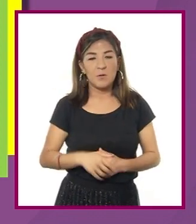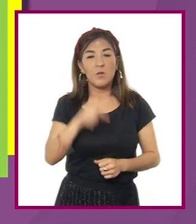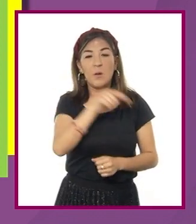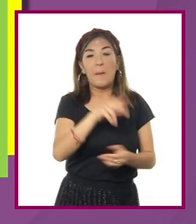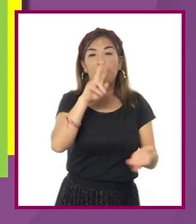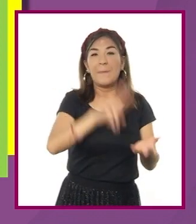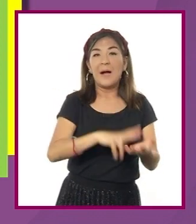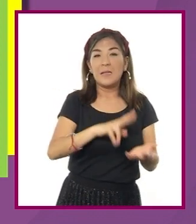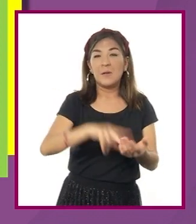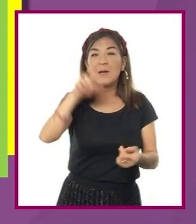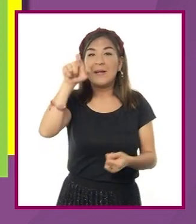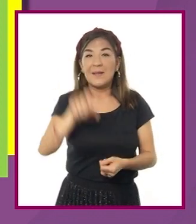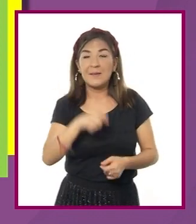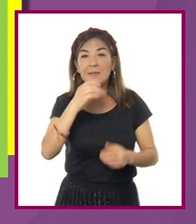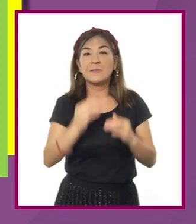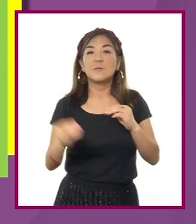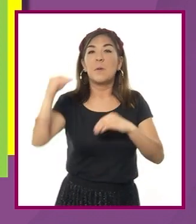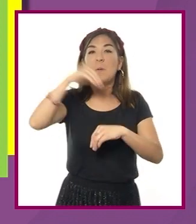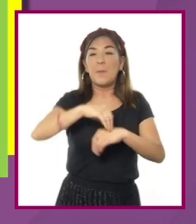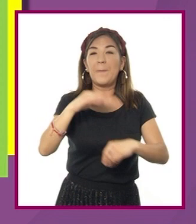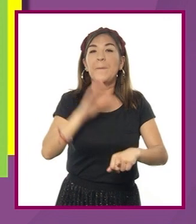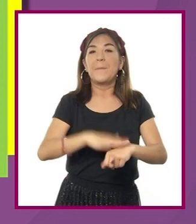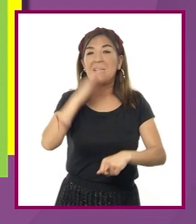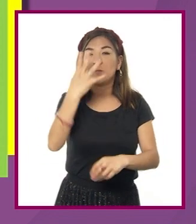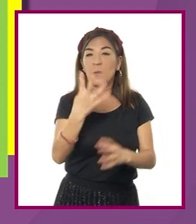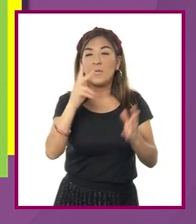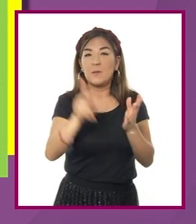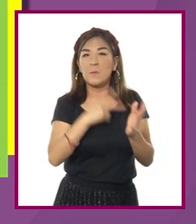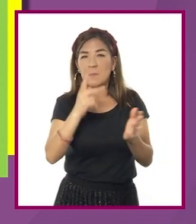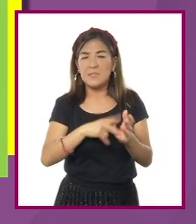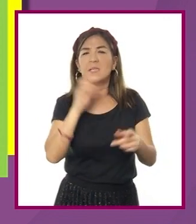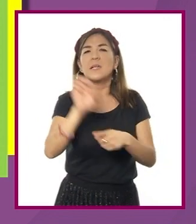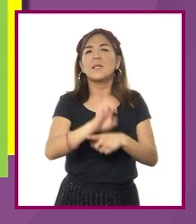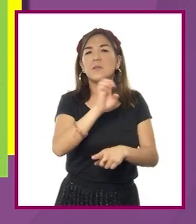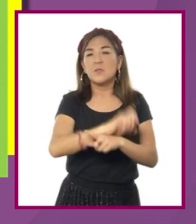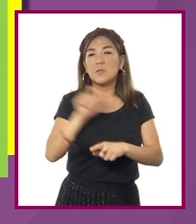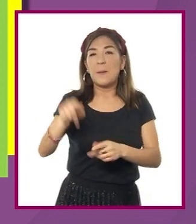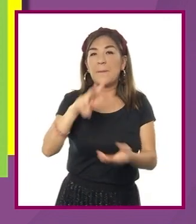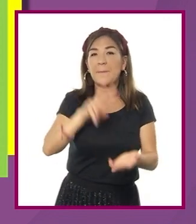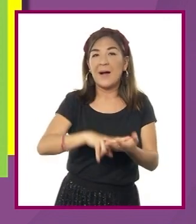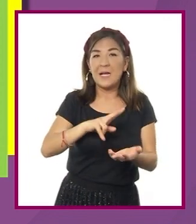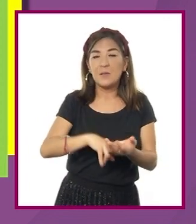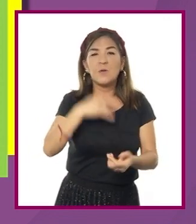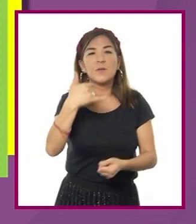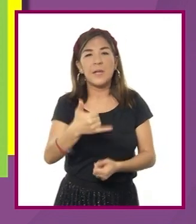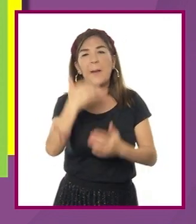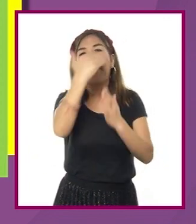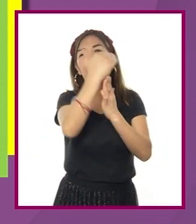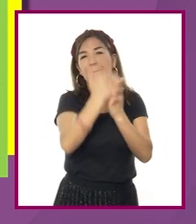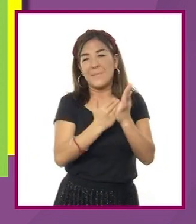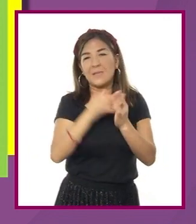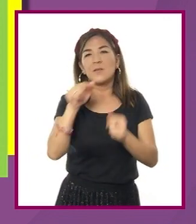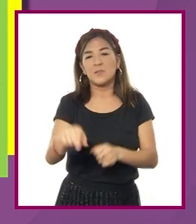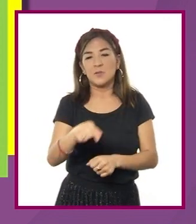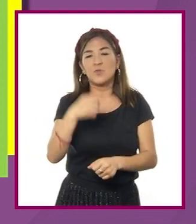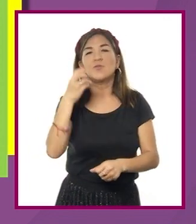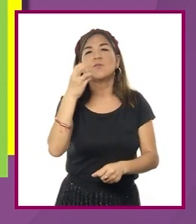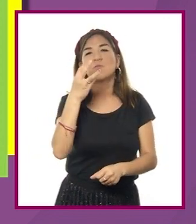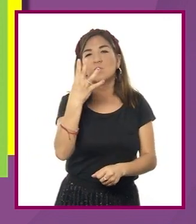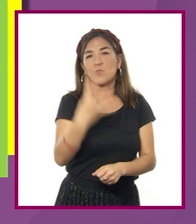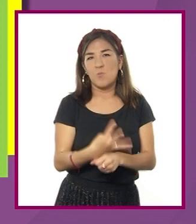original de x aumenta 4 veces, entonces el valor de y se reducirá a la cuarta